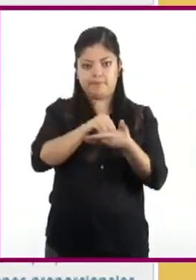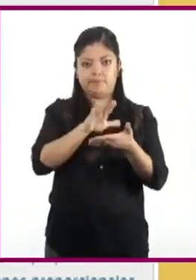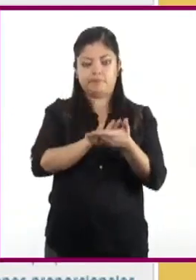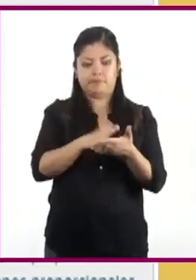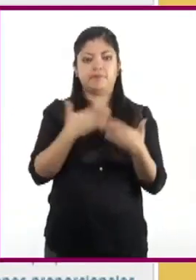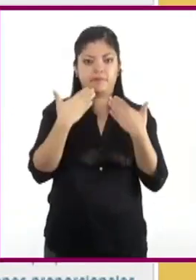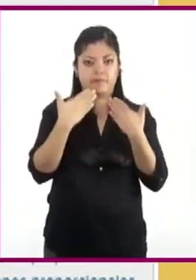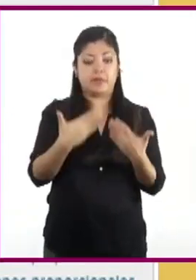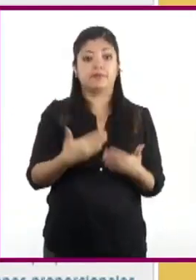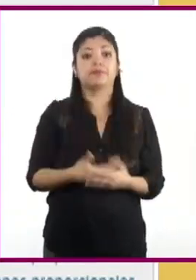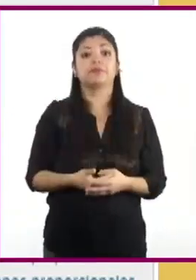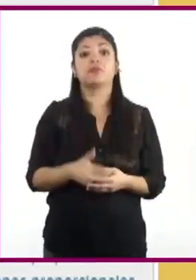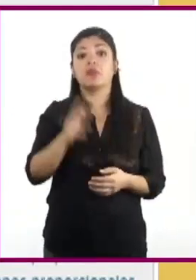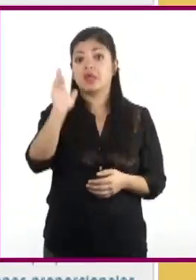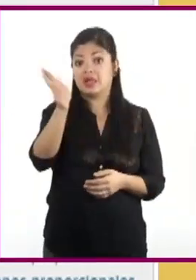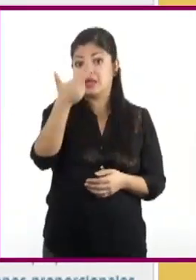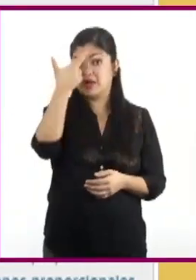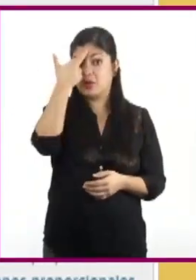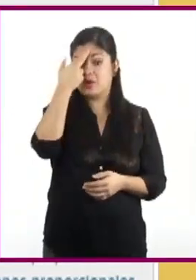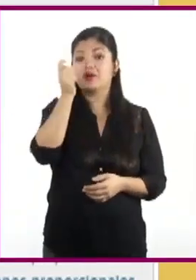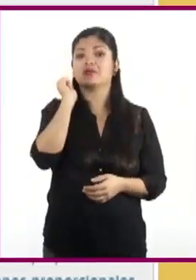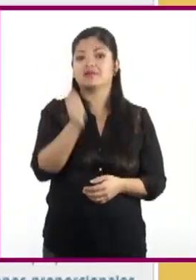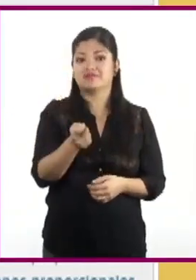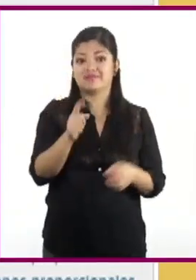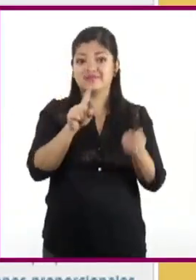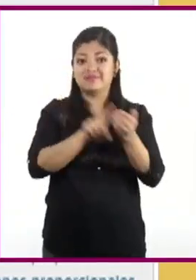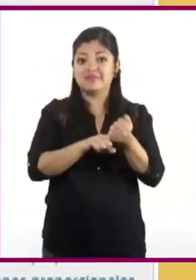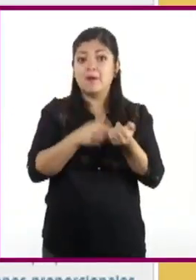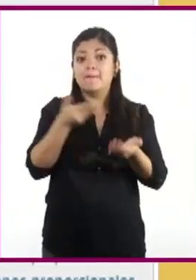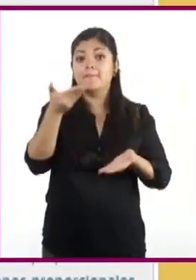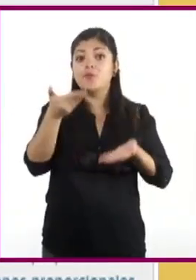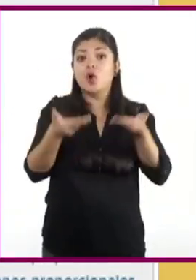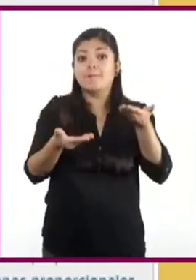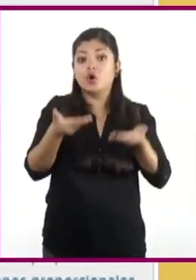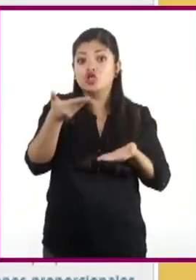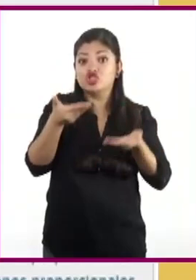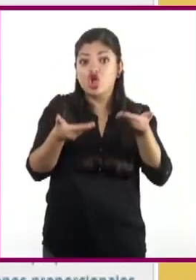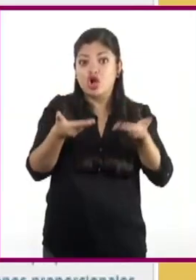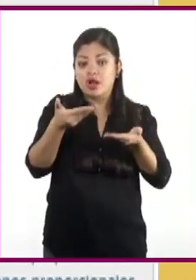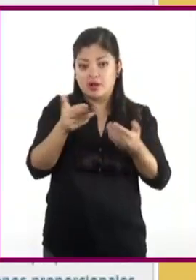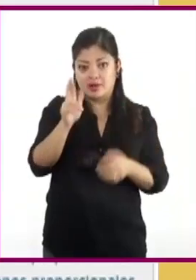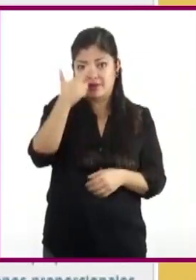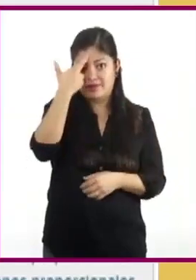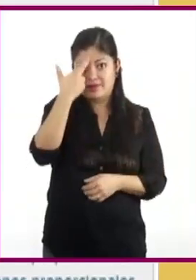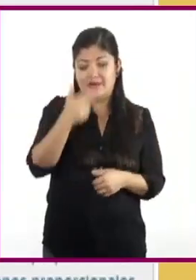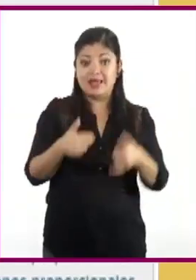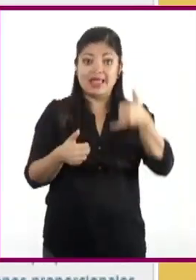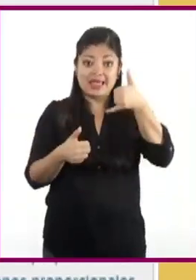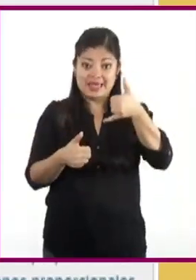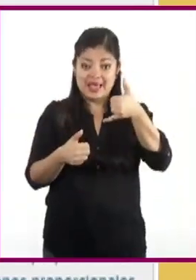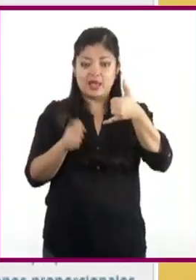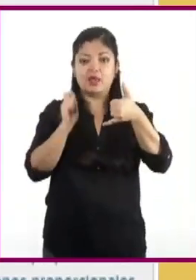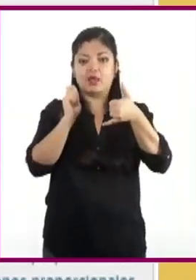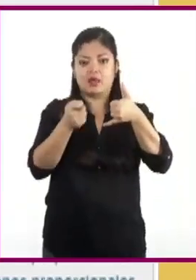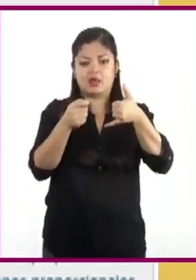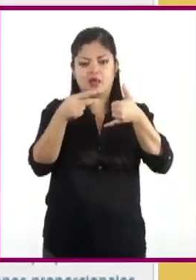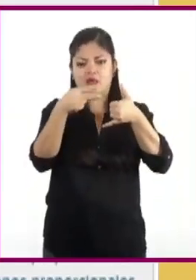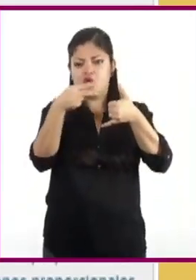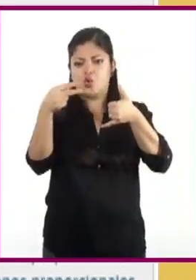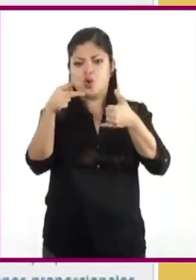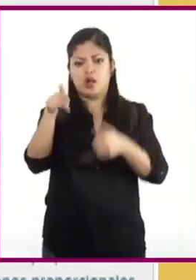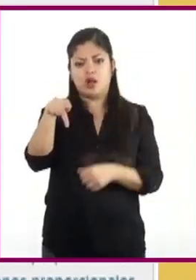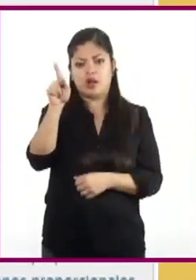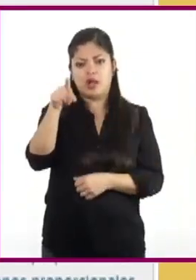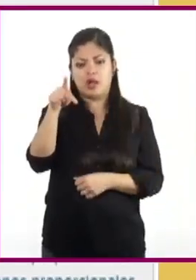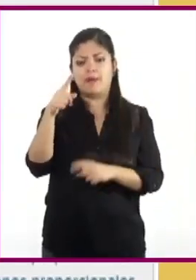bien. Ahora, recuerden que estamos trabajando con una relación proporcional, por lo tanto, es de la forma y es igual a una constante k